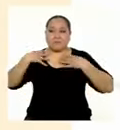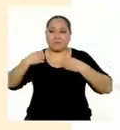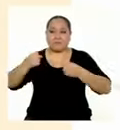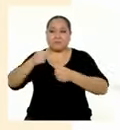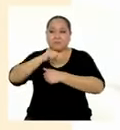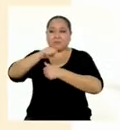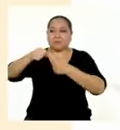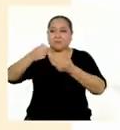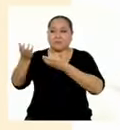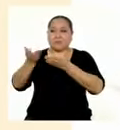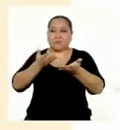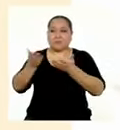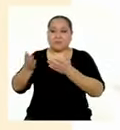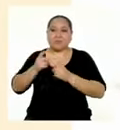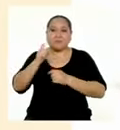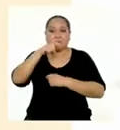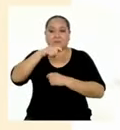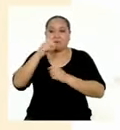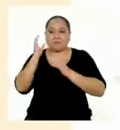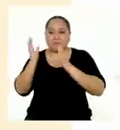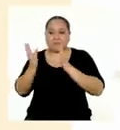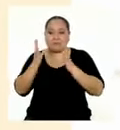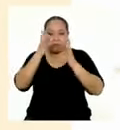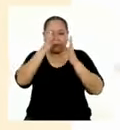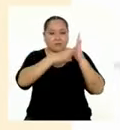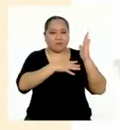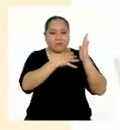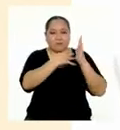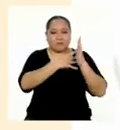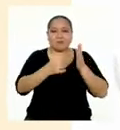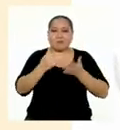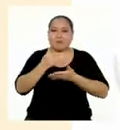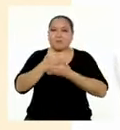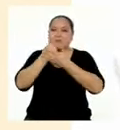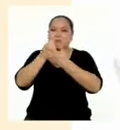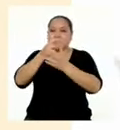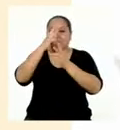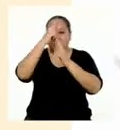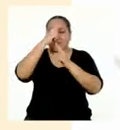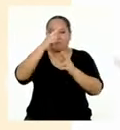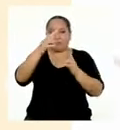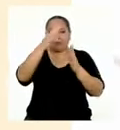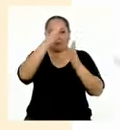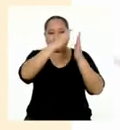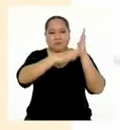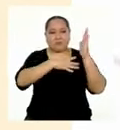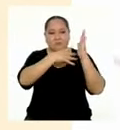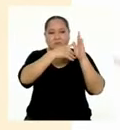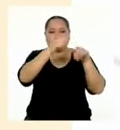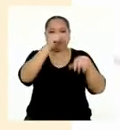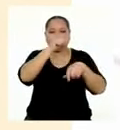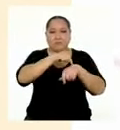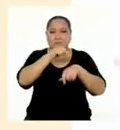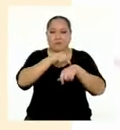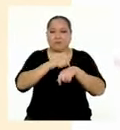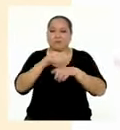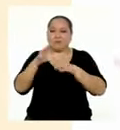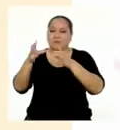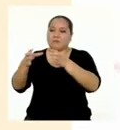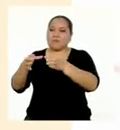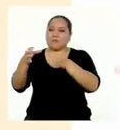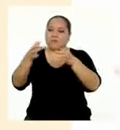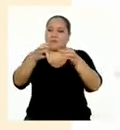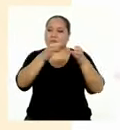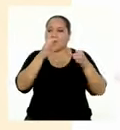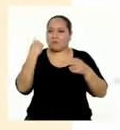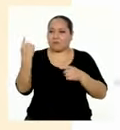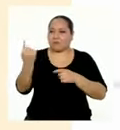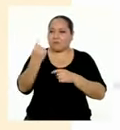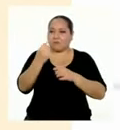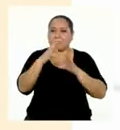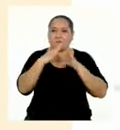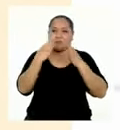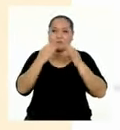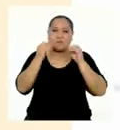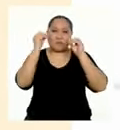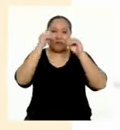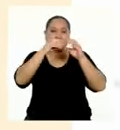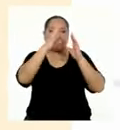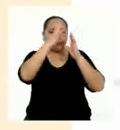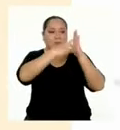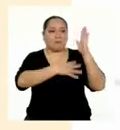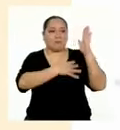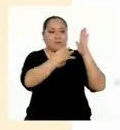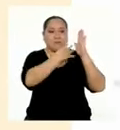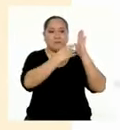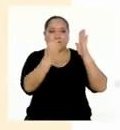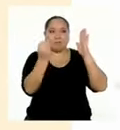debemos organizarnos. Esto nos ayudará a respetar los tiempos y espacios de cada miembro de la familia. Si establecemos juntos un horario y